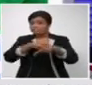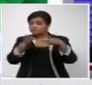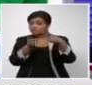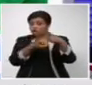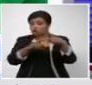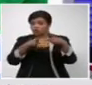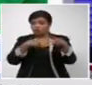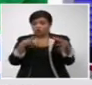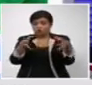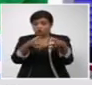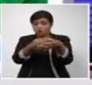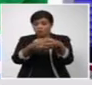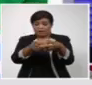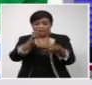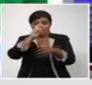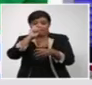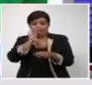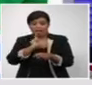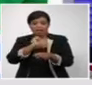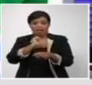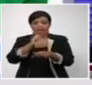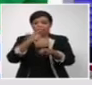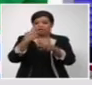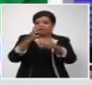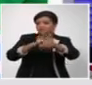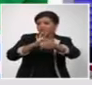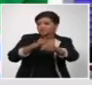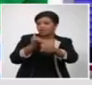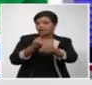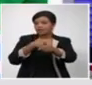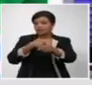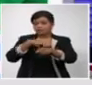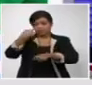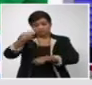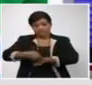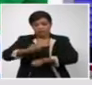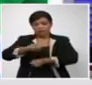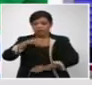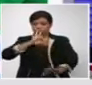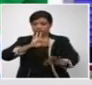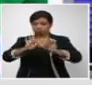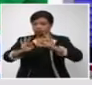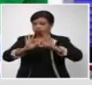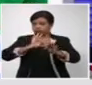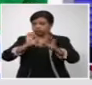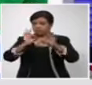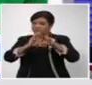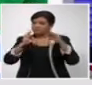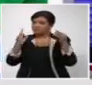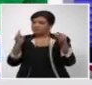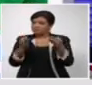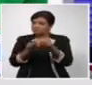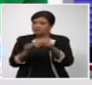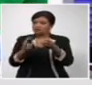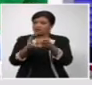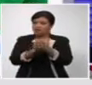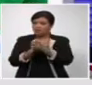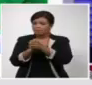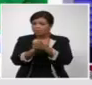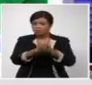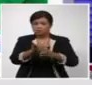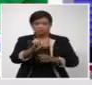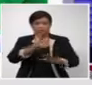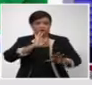de riesgo por estas características, me protejo y mi familia, mis amistades me protegen